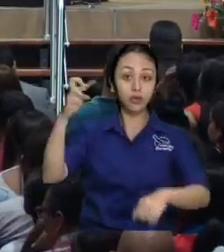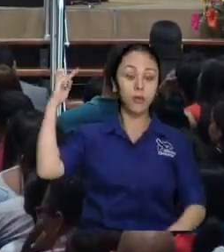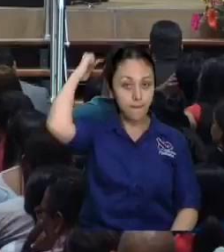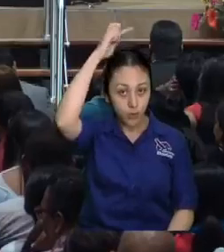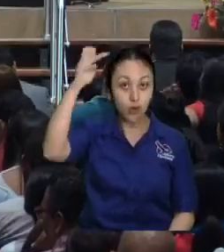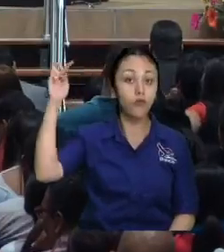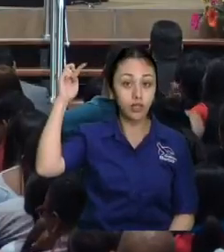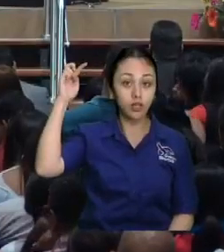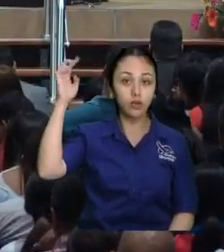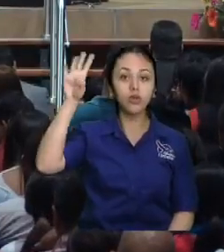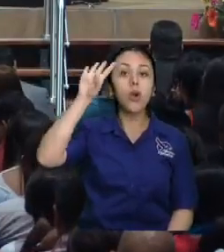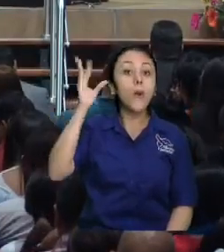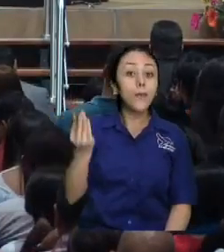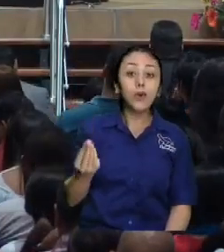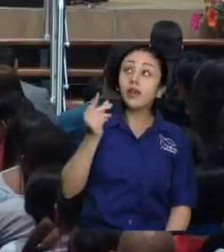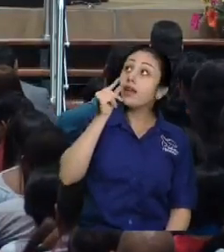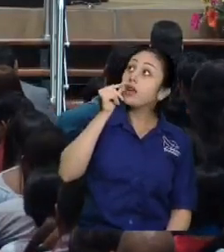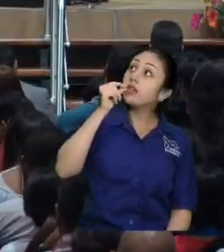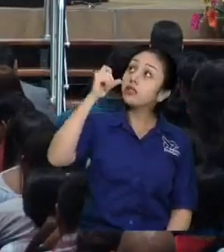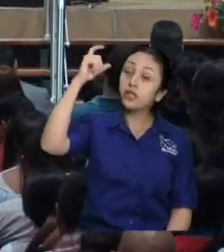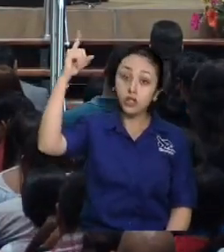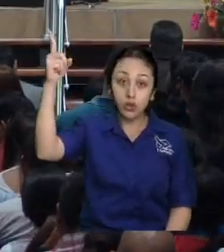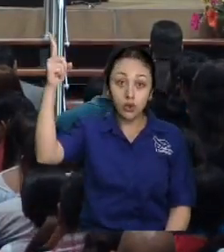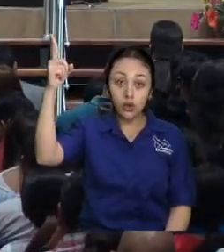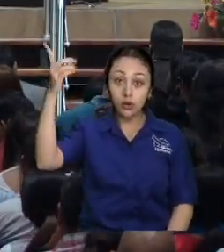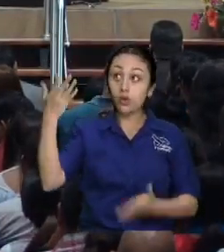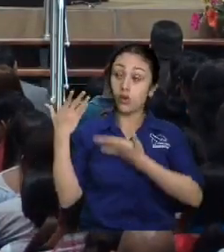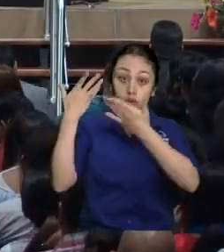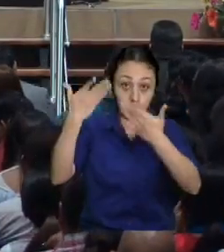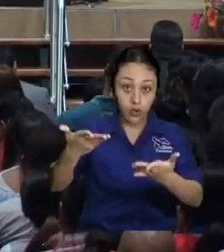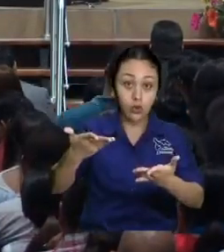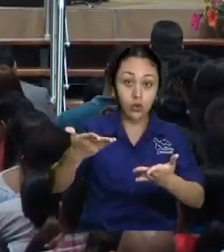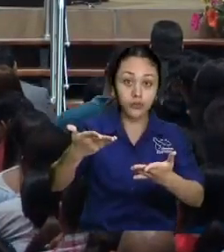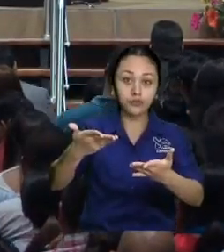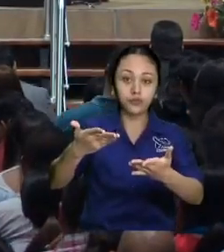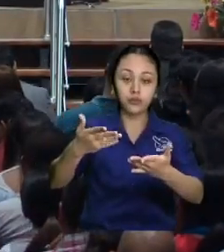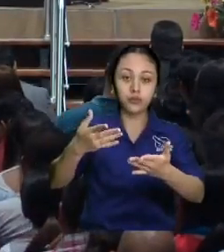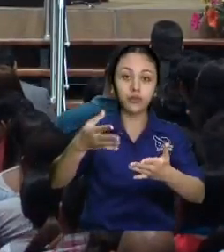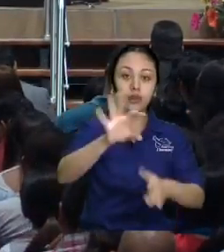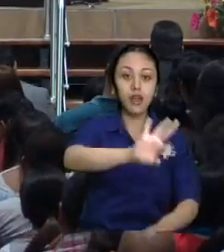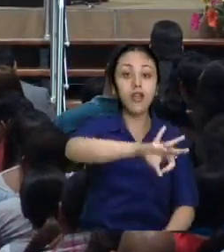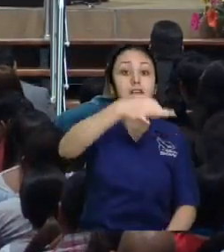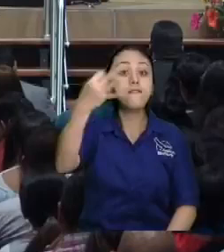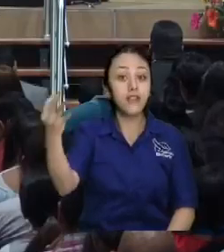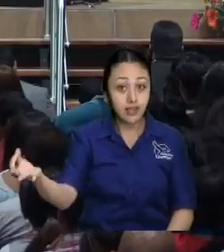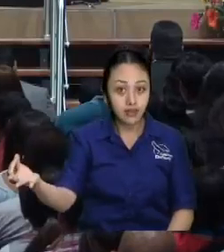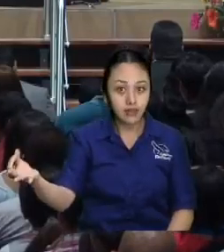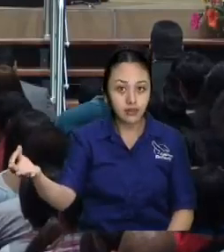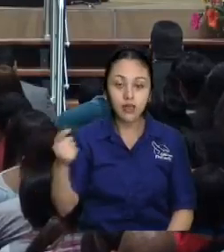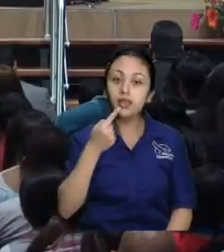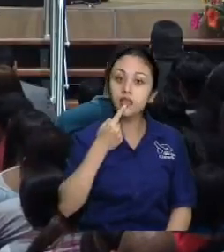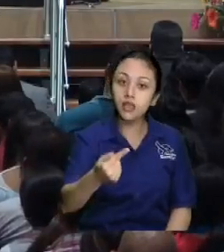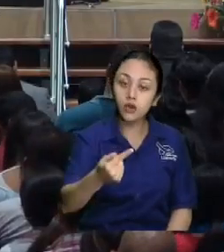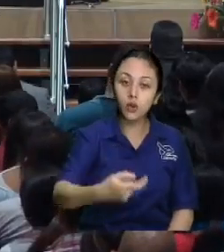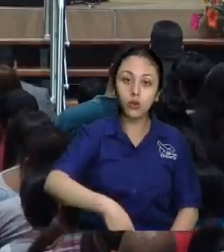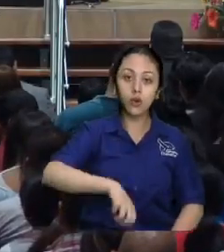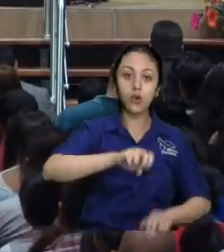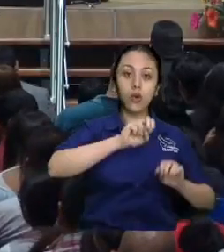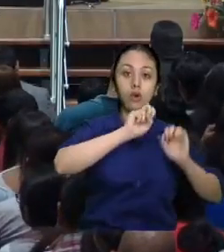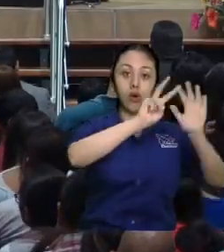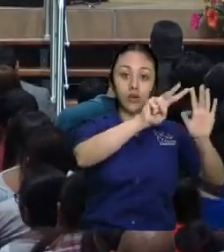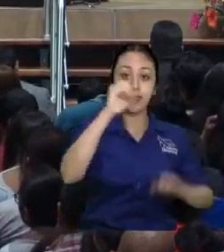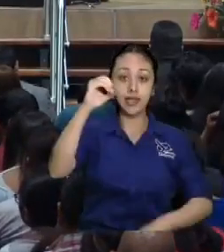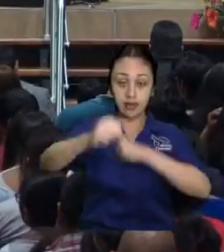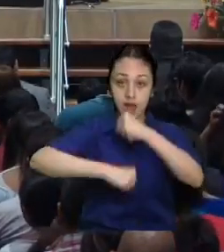Porque el Señor dio fechas. Digamos, dijo que se iban a cumplir 70 años del cautiverio